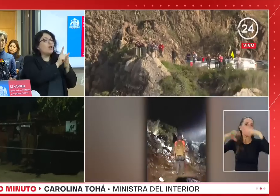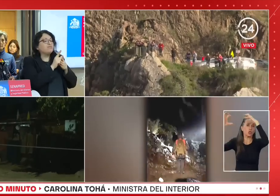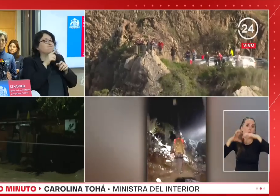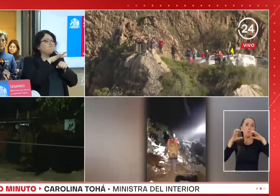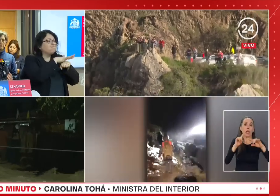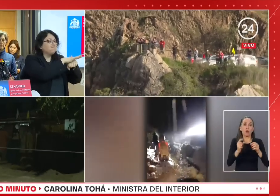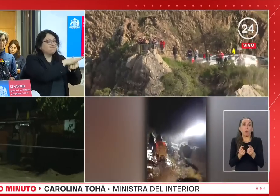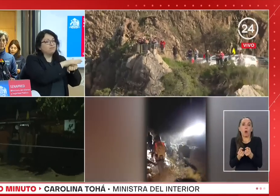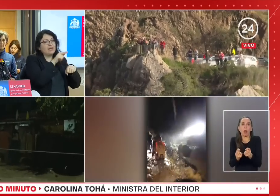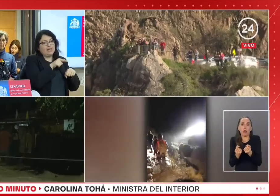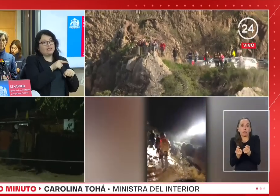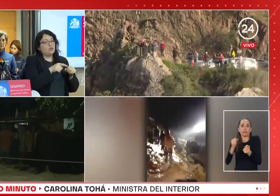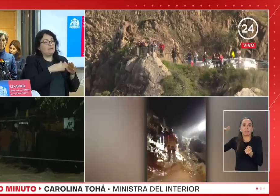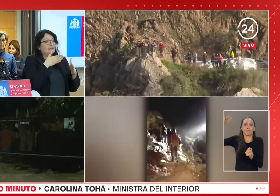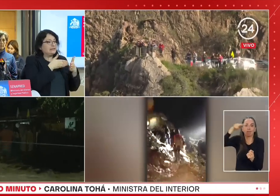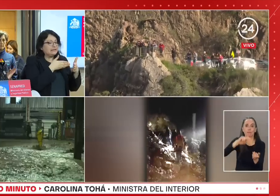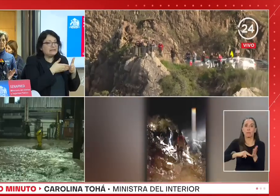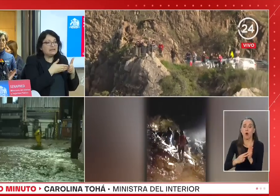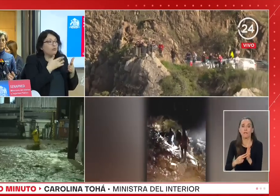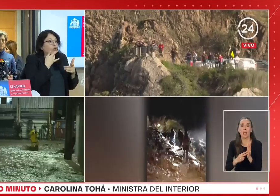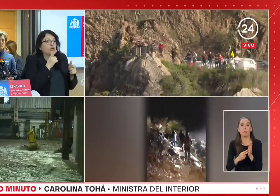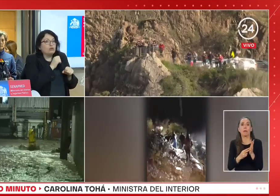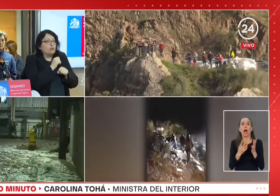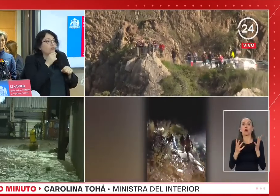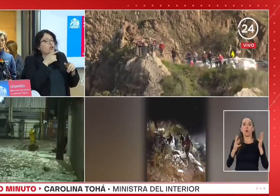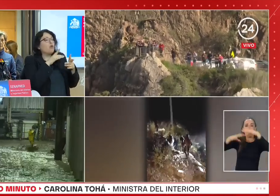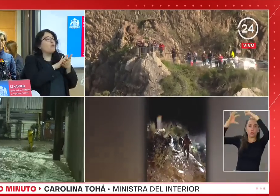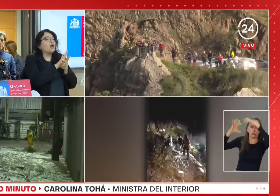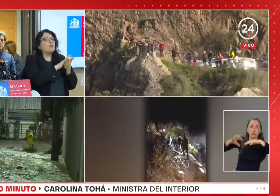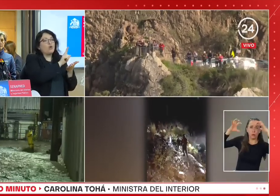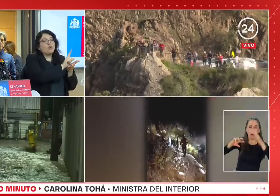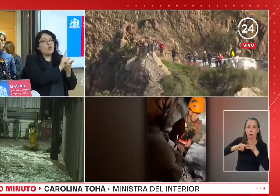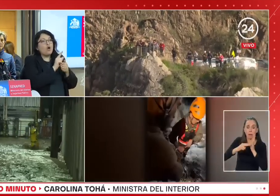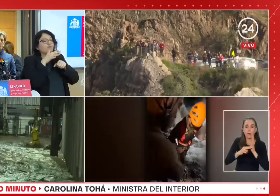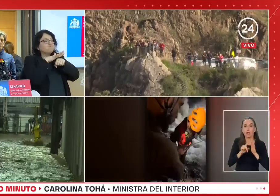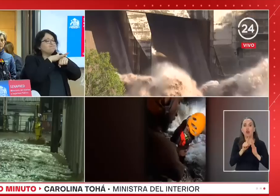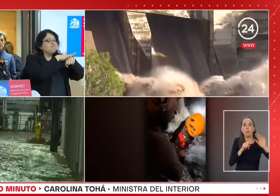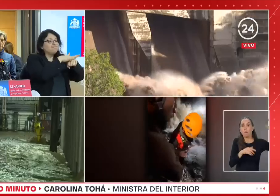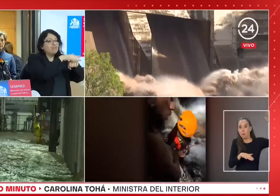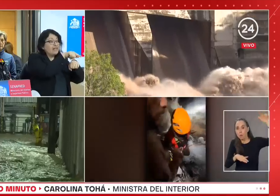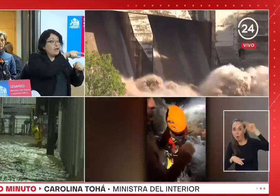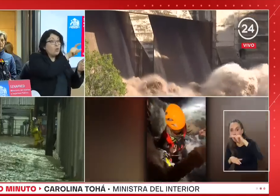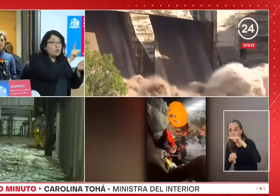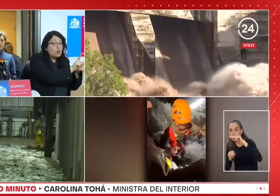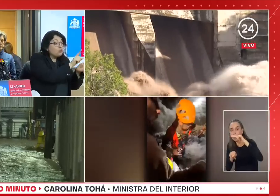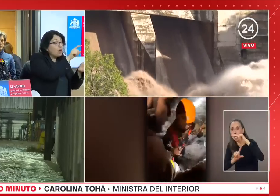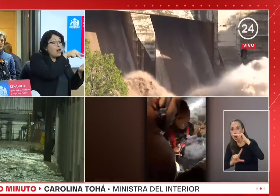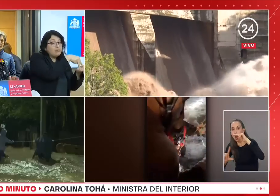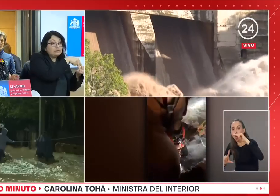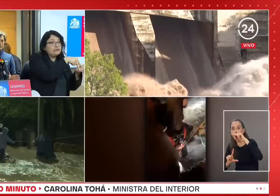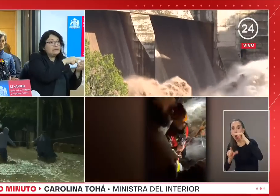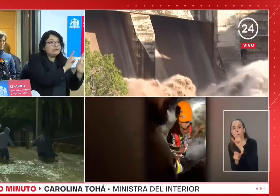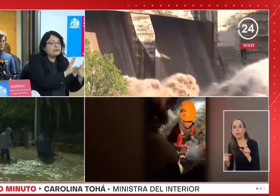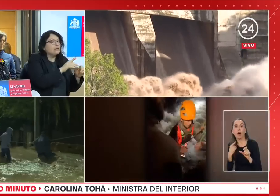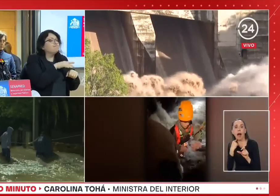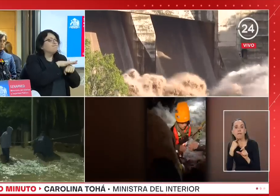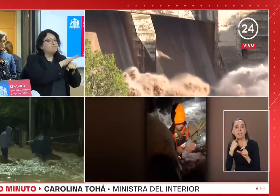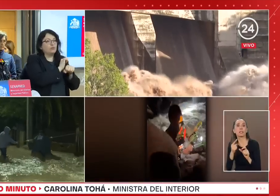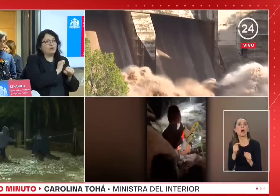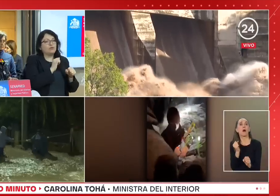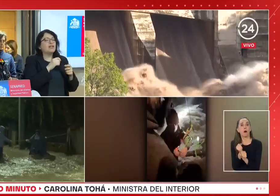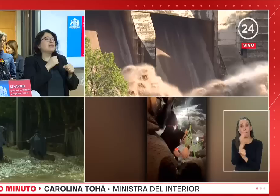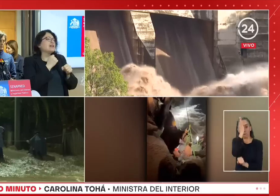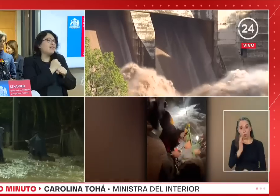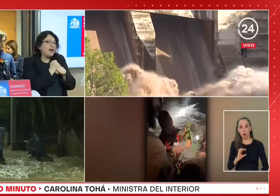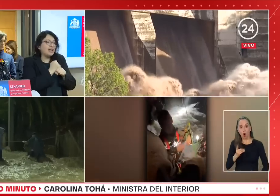estos lugares Ese ha sido el principal que no se ha podido entrar algunos de los lugares donde están las personas afectadas he estado trabajando El golpe